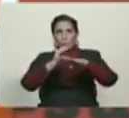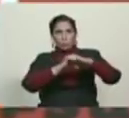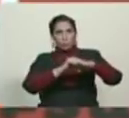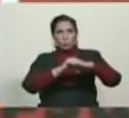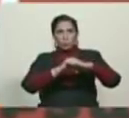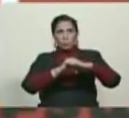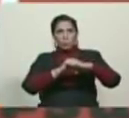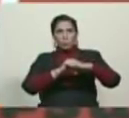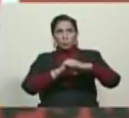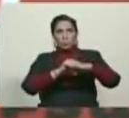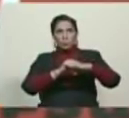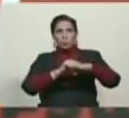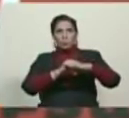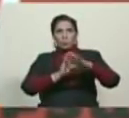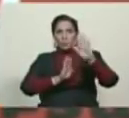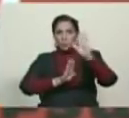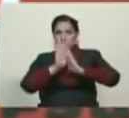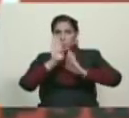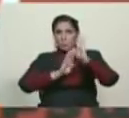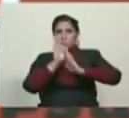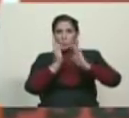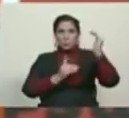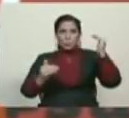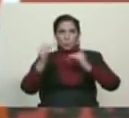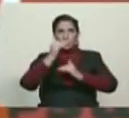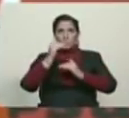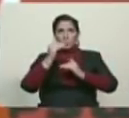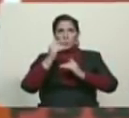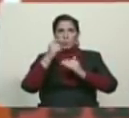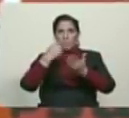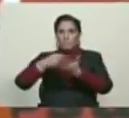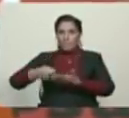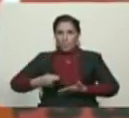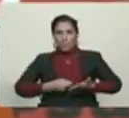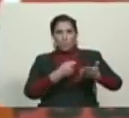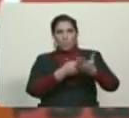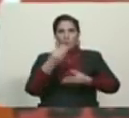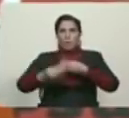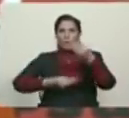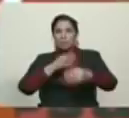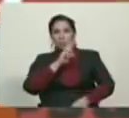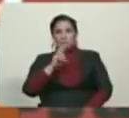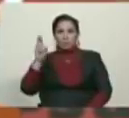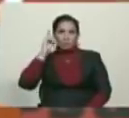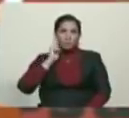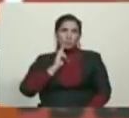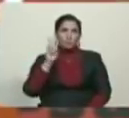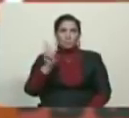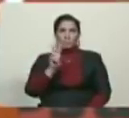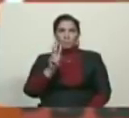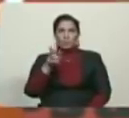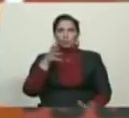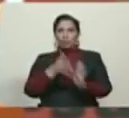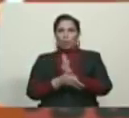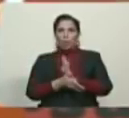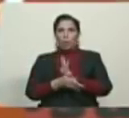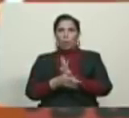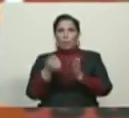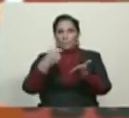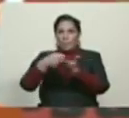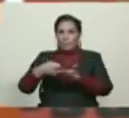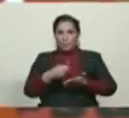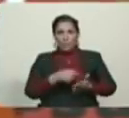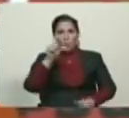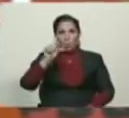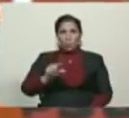aumentos, el aumento concretamente que hizo el presidente de la República, Nicolás Maduro, sobre el sueldo mínimo. Desde Conindustria también hoy ha